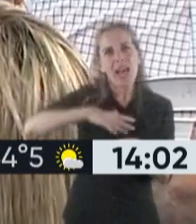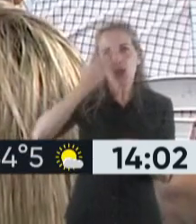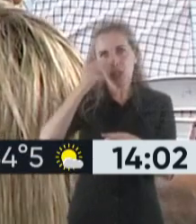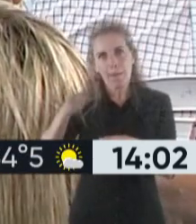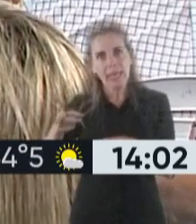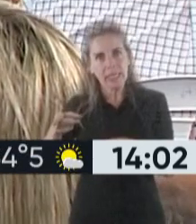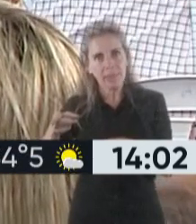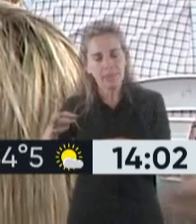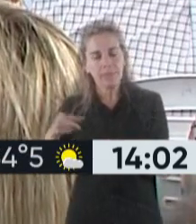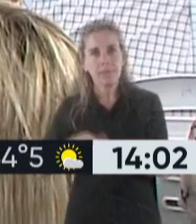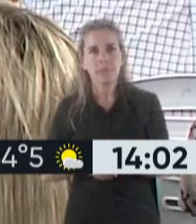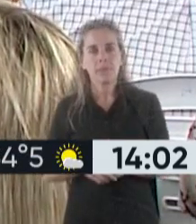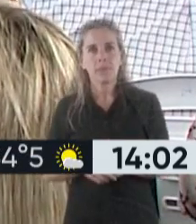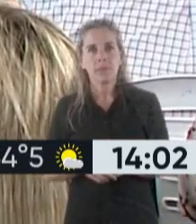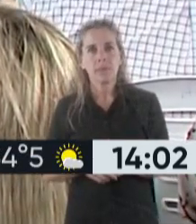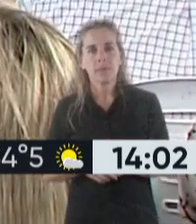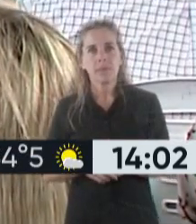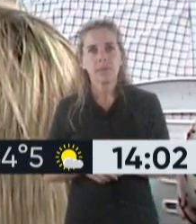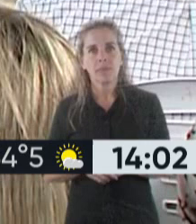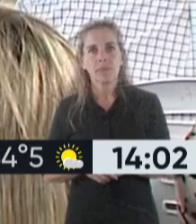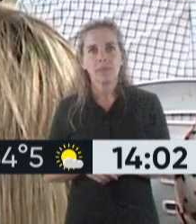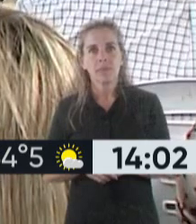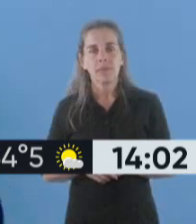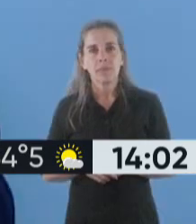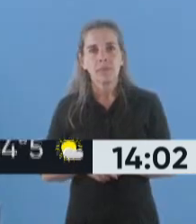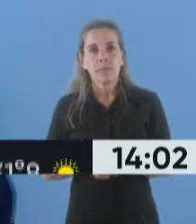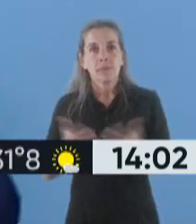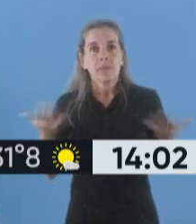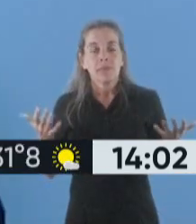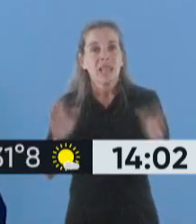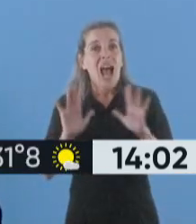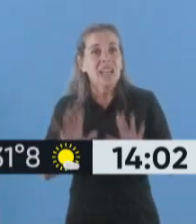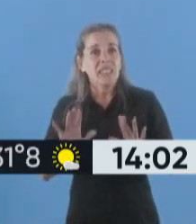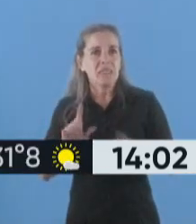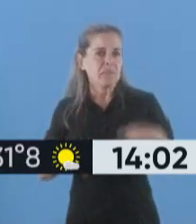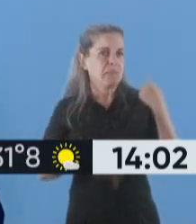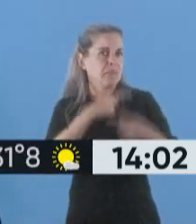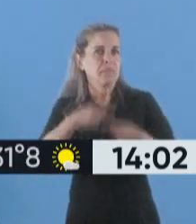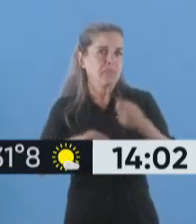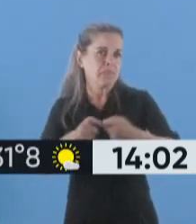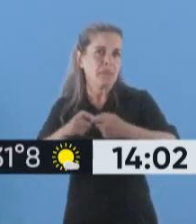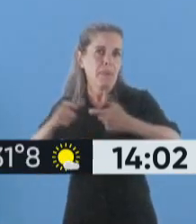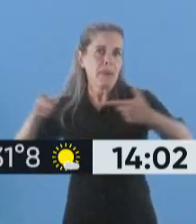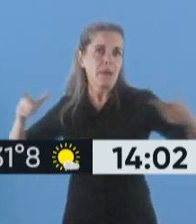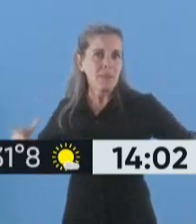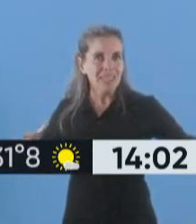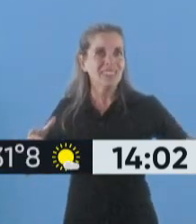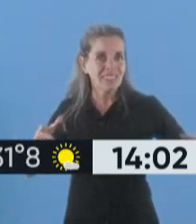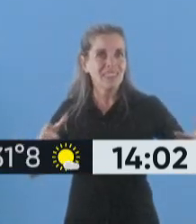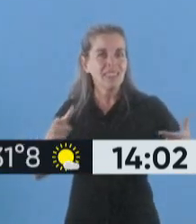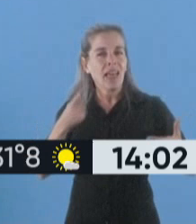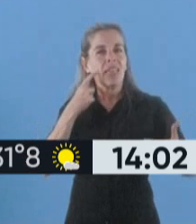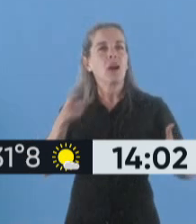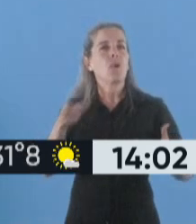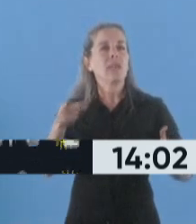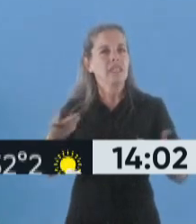Y siguió avanzando. porque se dieron cuenta que podían